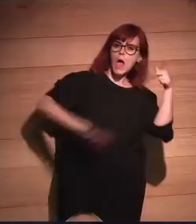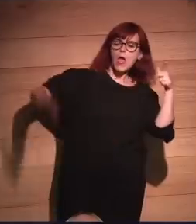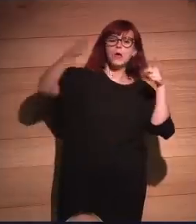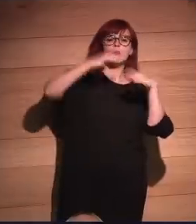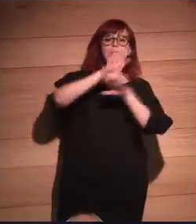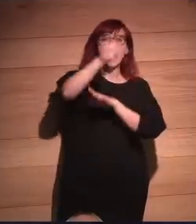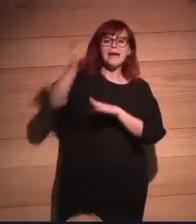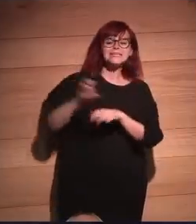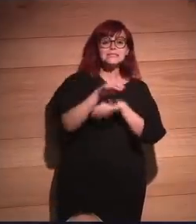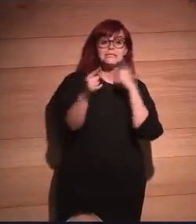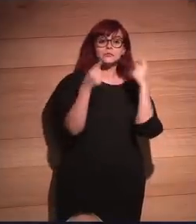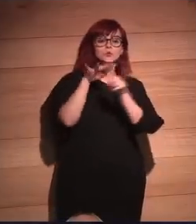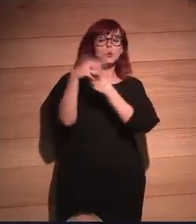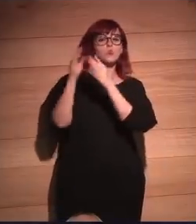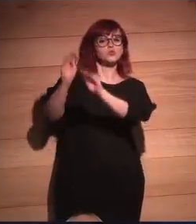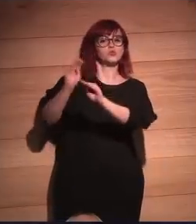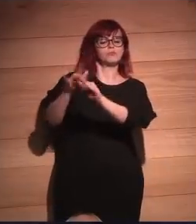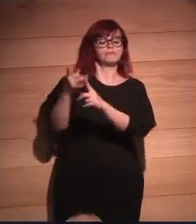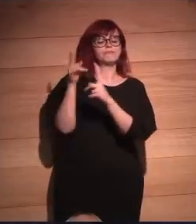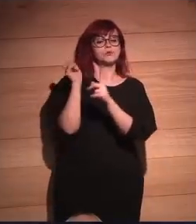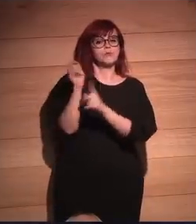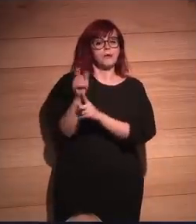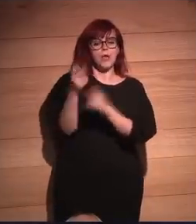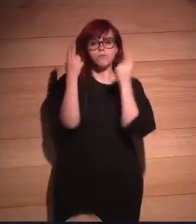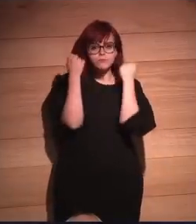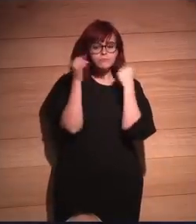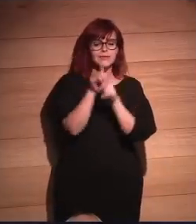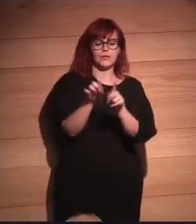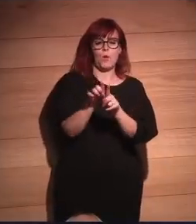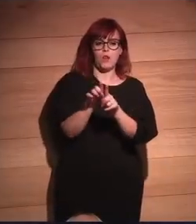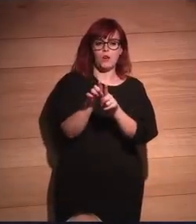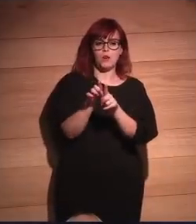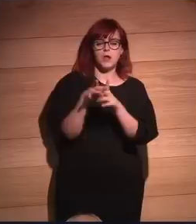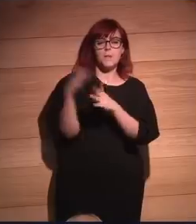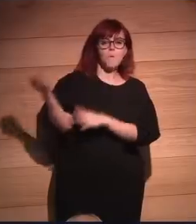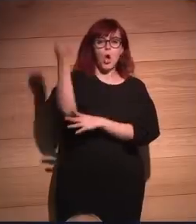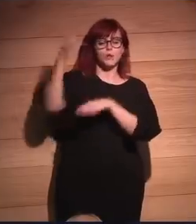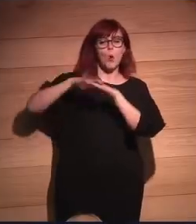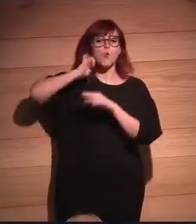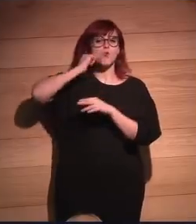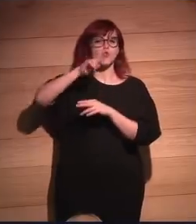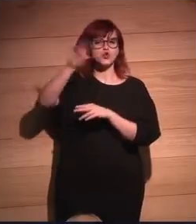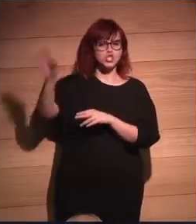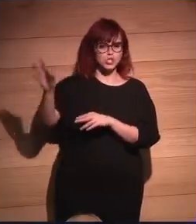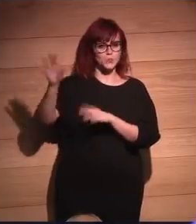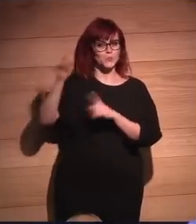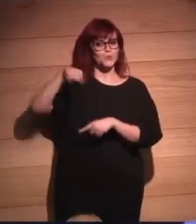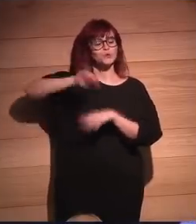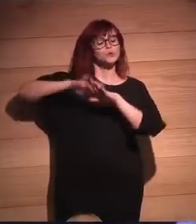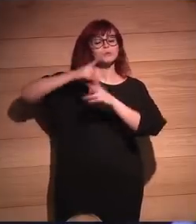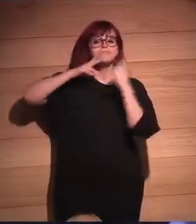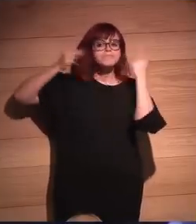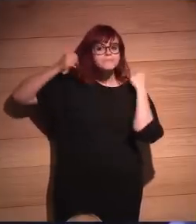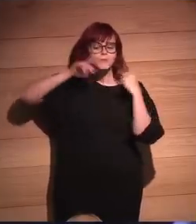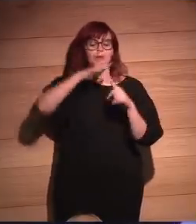a lo mejor a países que venían de estar sometidos a la bota de una potencia como era la antigua Unión Soviética, y que estaban dispuestos